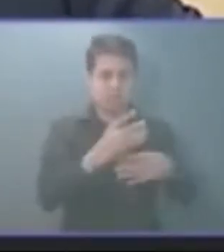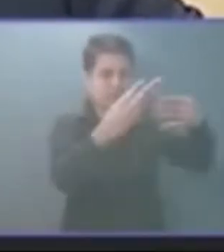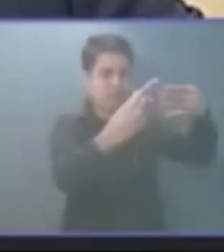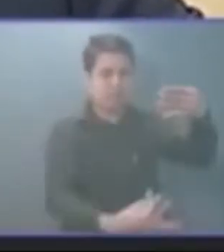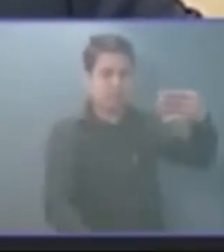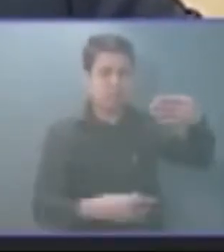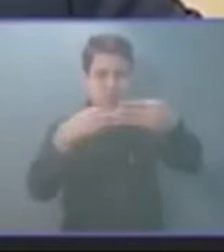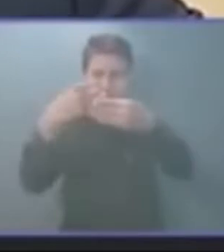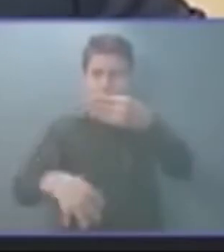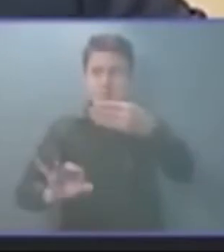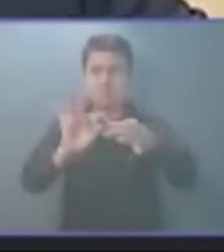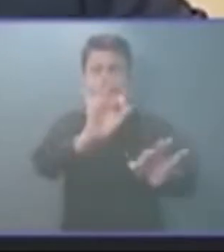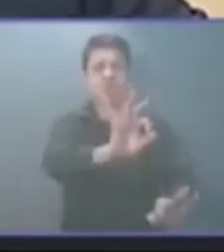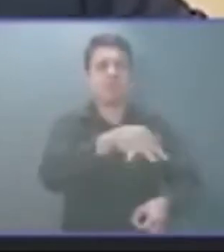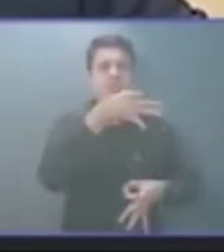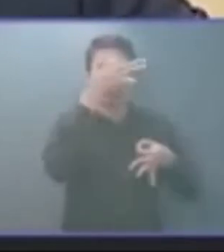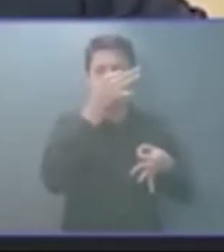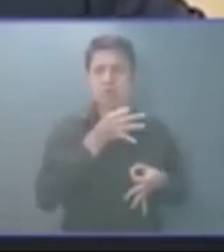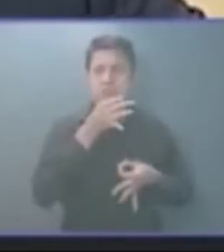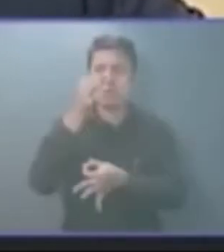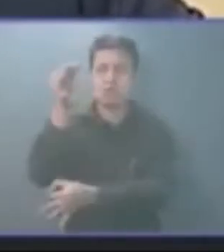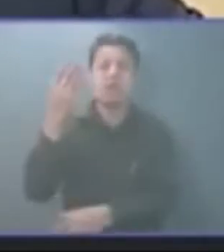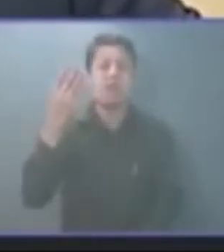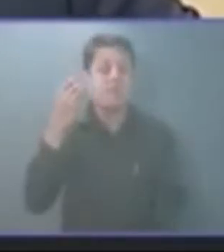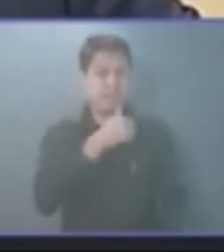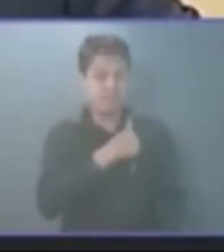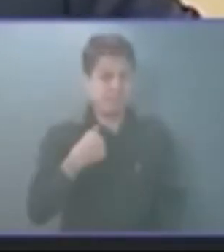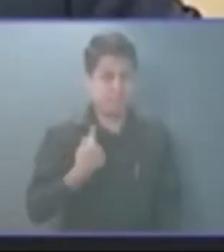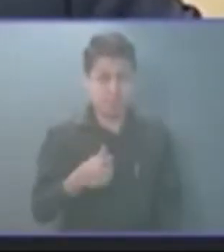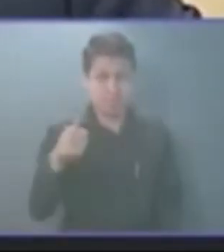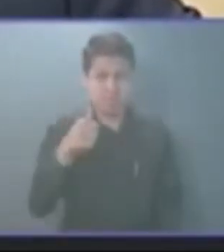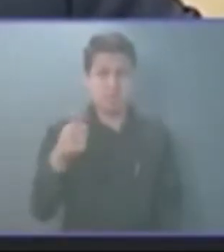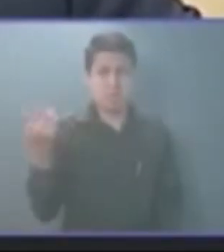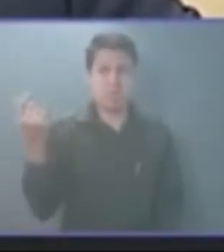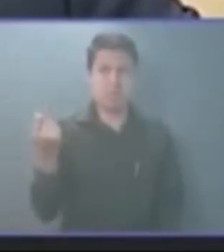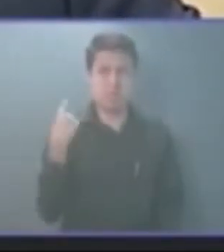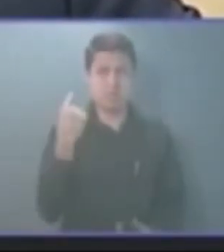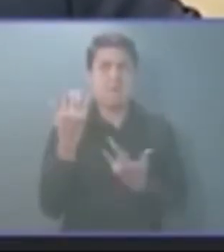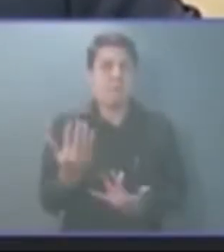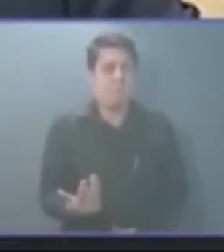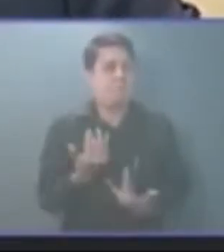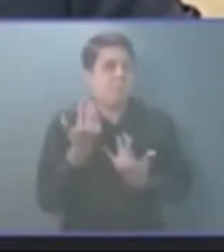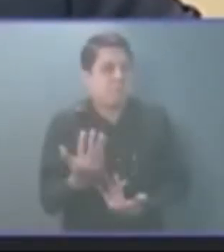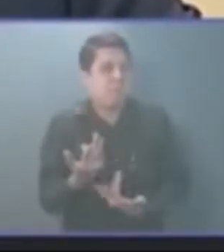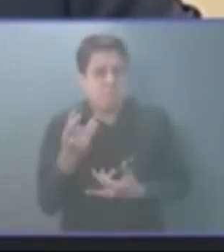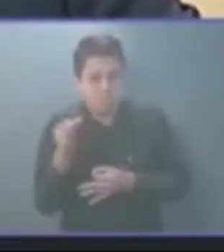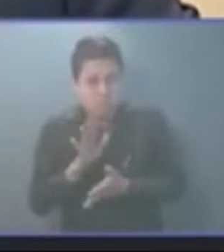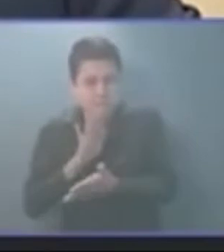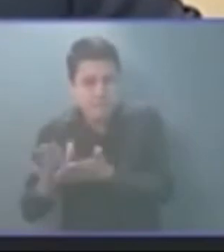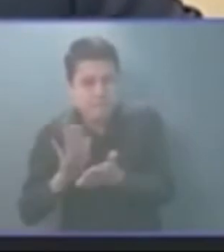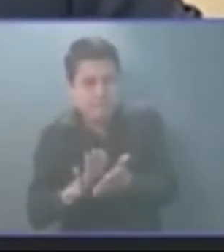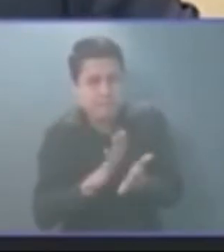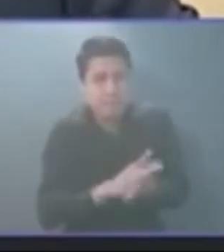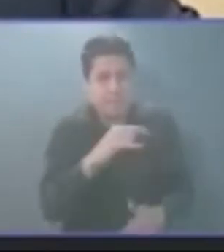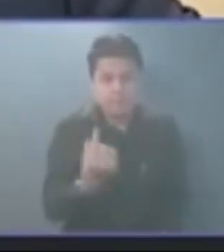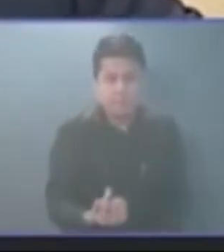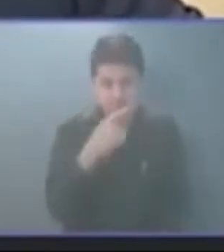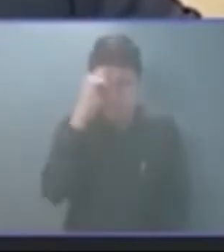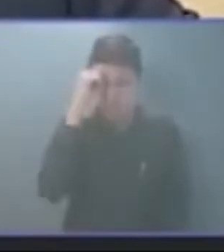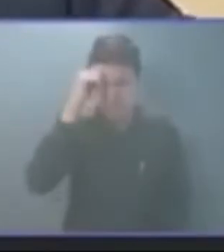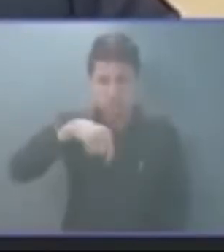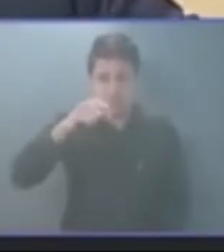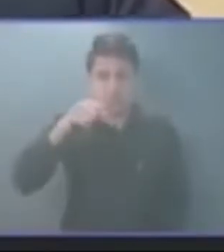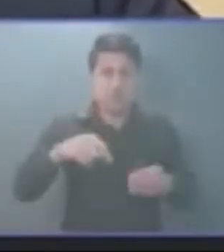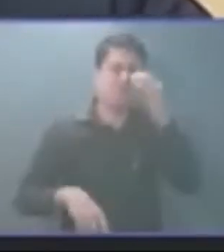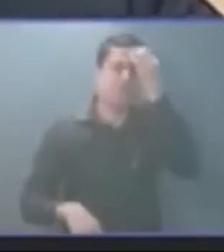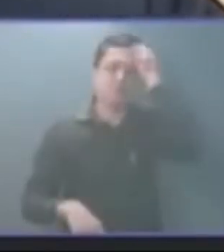nota, que el señor ministro desde ayer está esperando esa nota para poderles pagar a nuestros